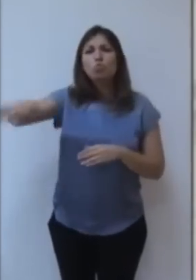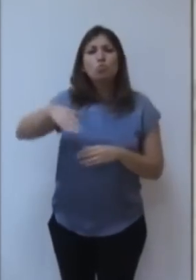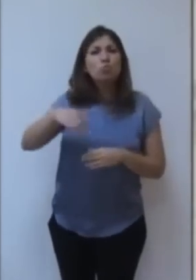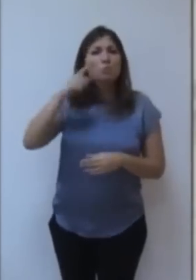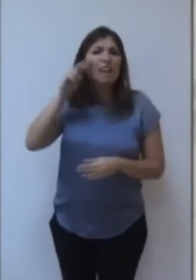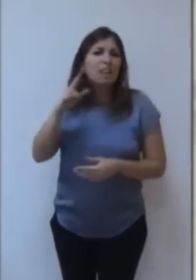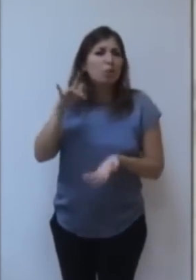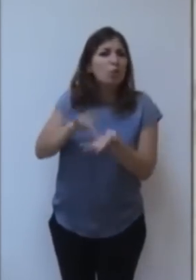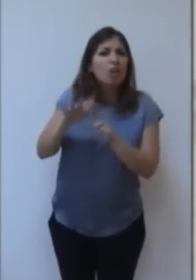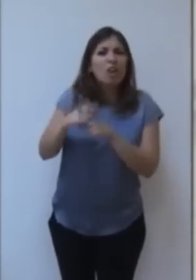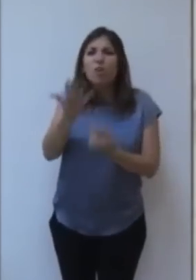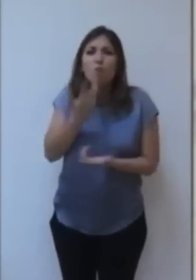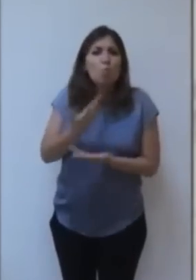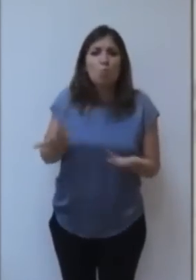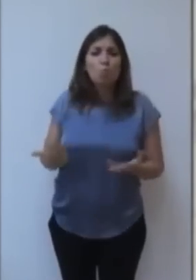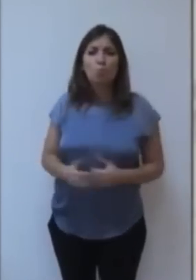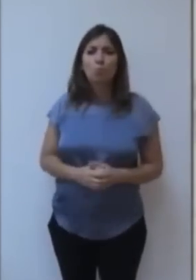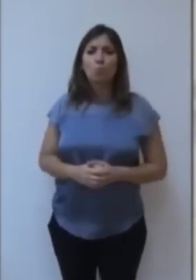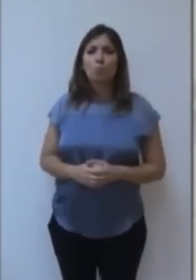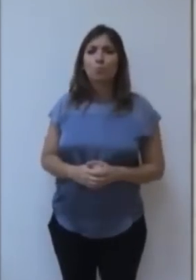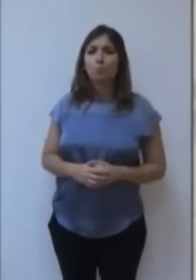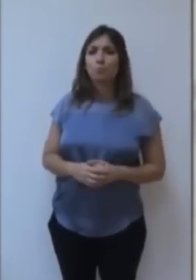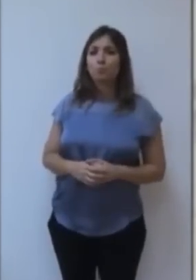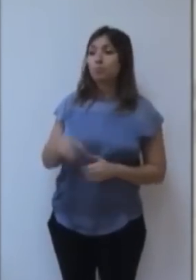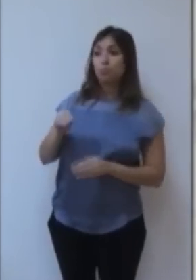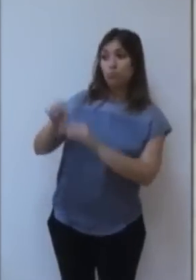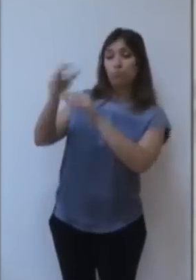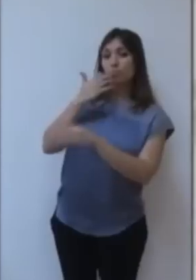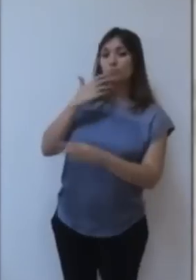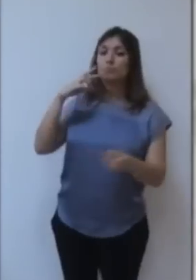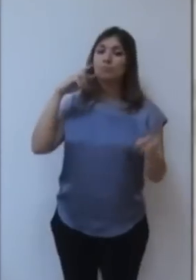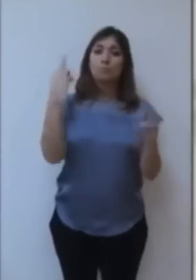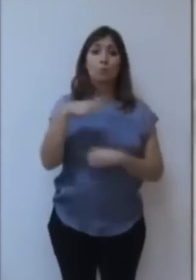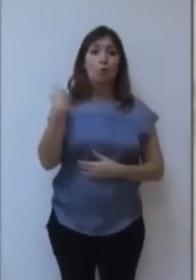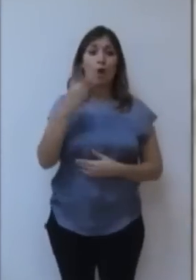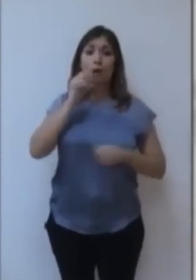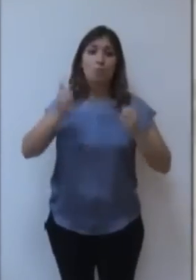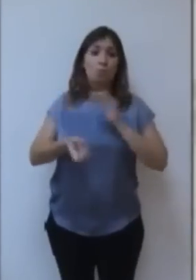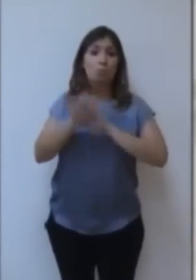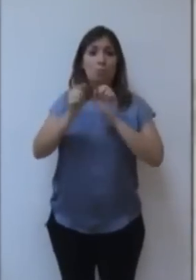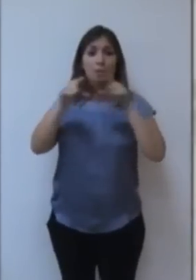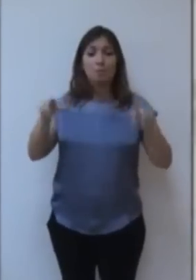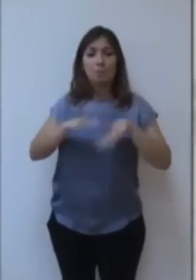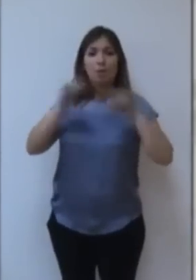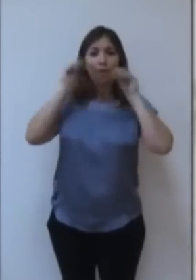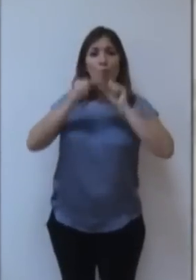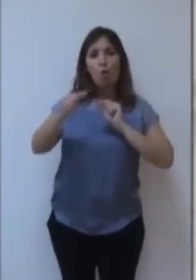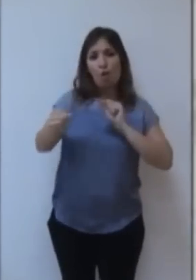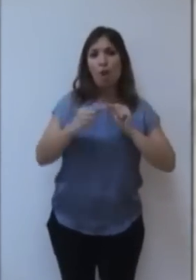casos? Es un poco... Nosotros, por ejemplo, estamos empezando a desarrollar una plataforma de formación